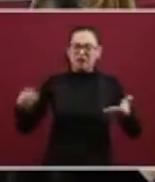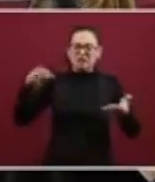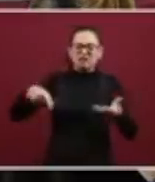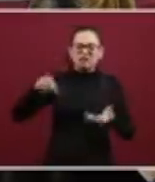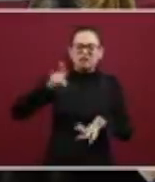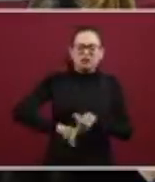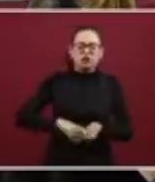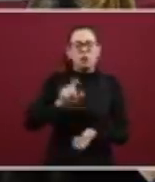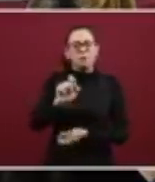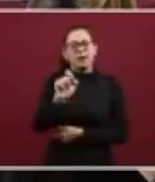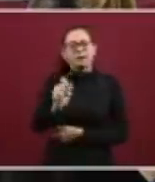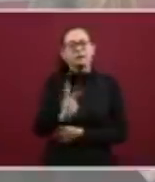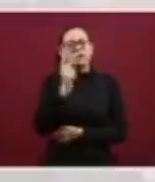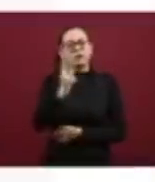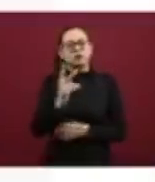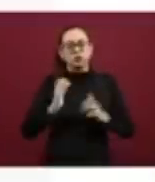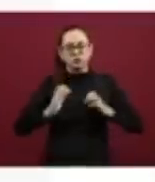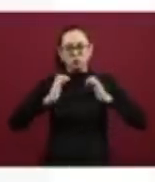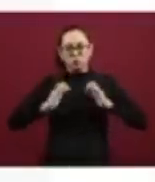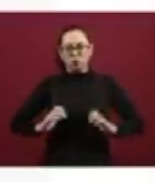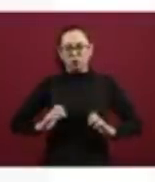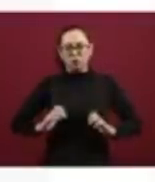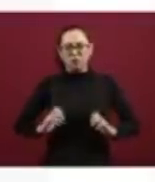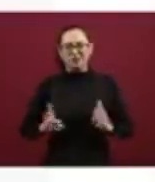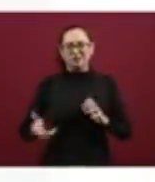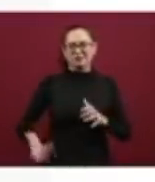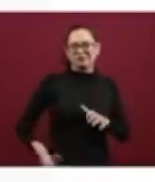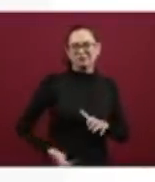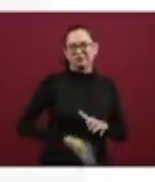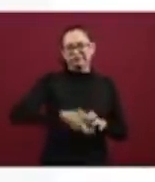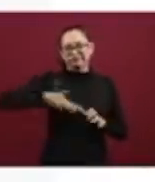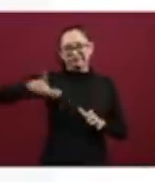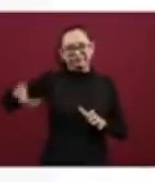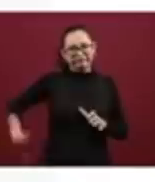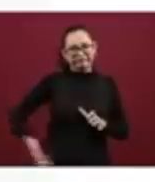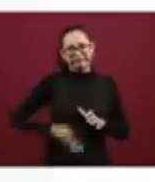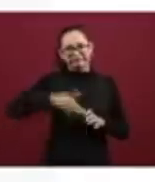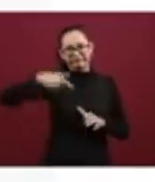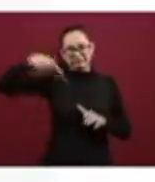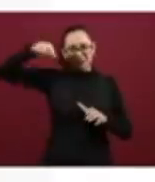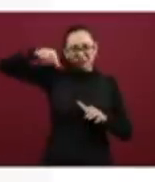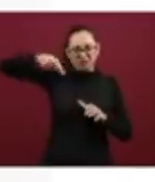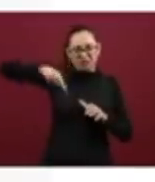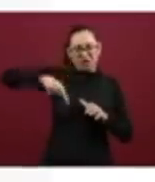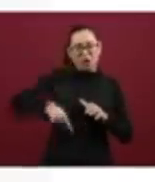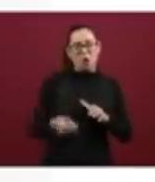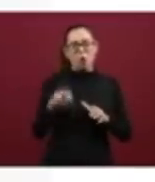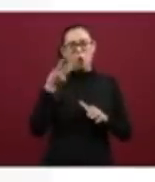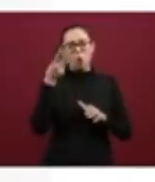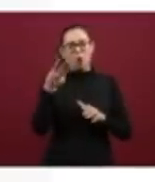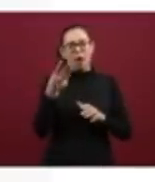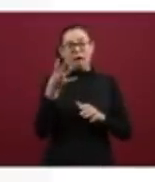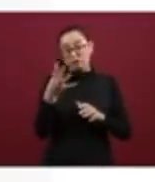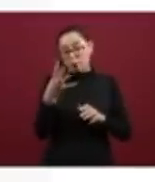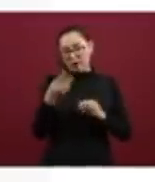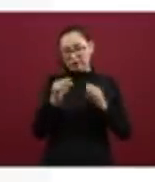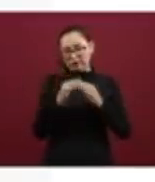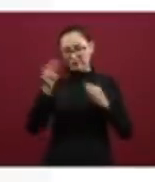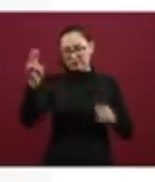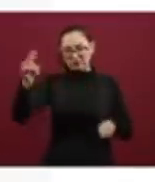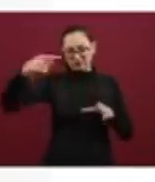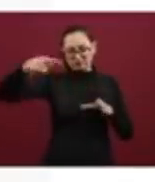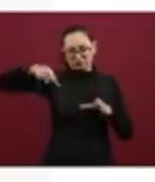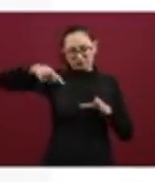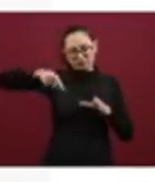cuerpos en una excavación de más de 4 metros de profundidad. Es decir, en este caso, pues no